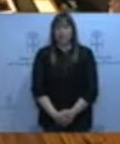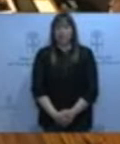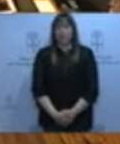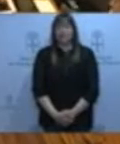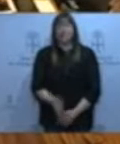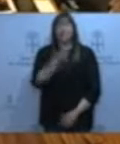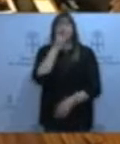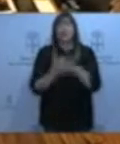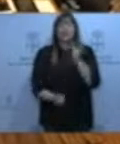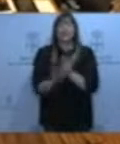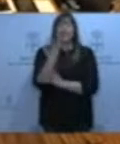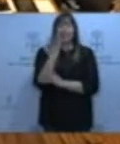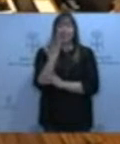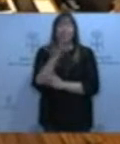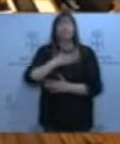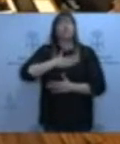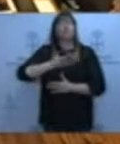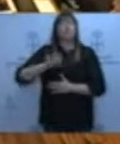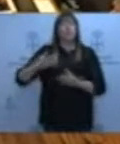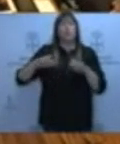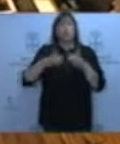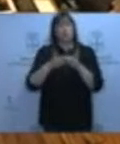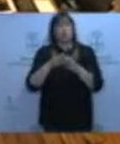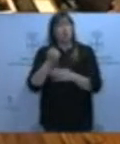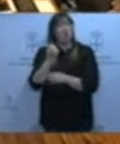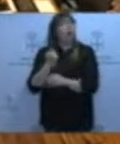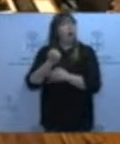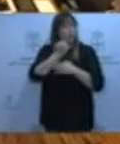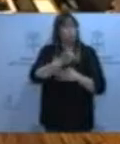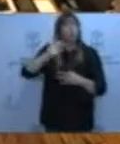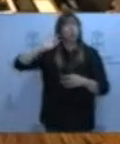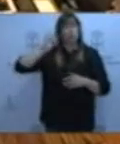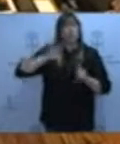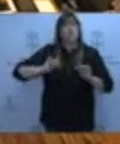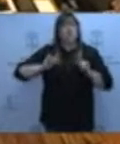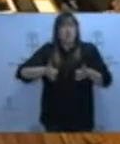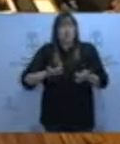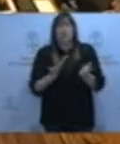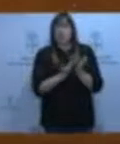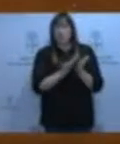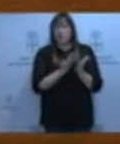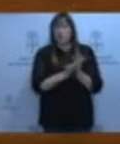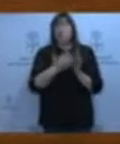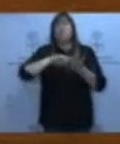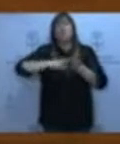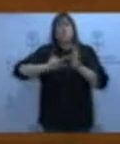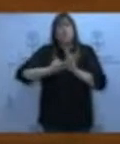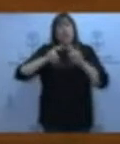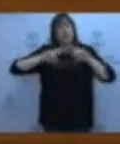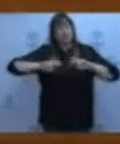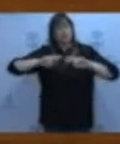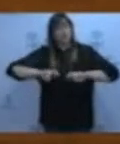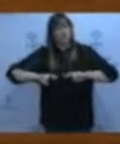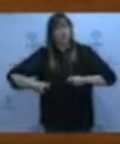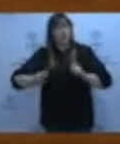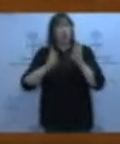Buenos días. Nuestro grupo parlamentario va a apoyar esta iniciativa sobre la realización de un plan de investigación arqueológica del Monsacro,